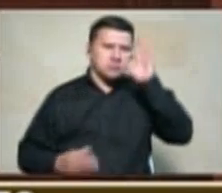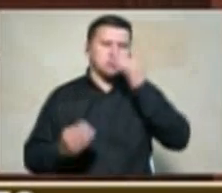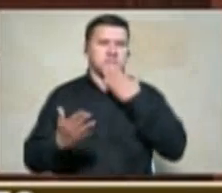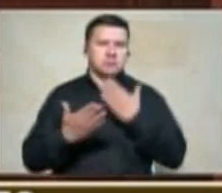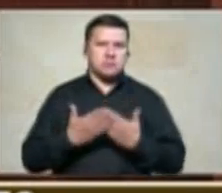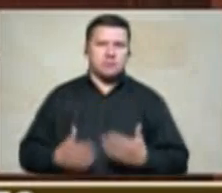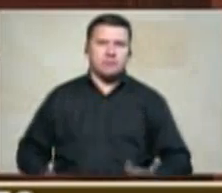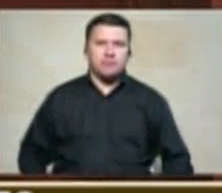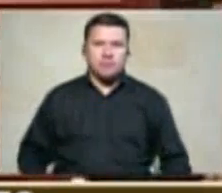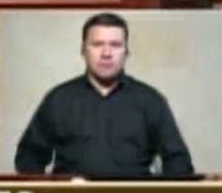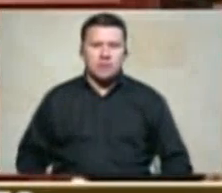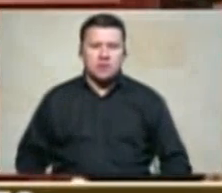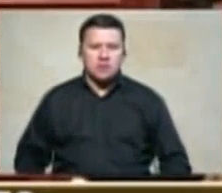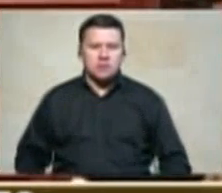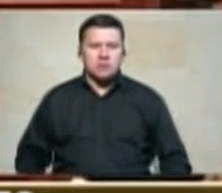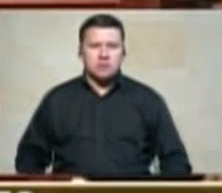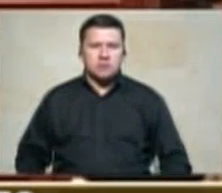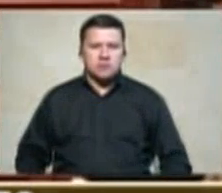Muchas gracias.